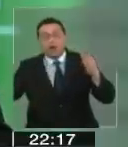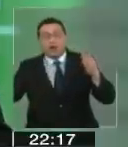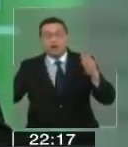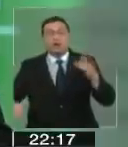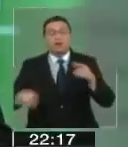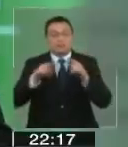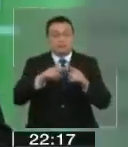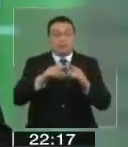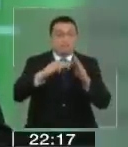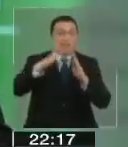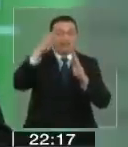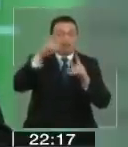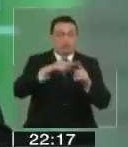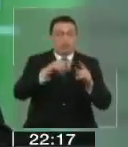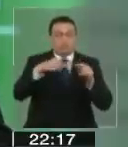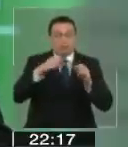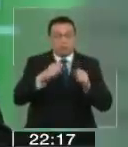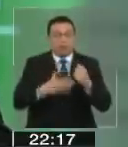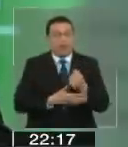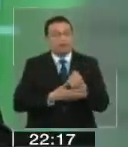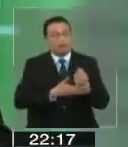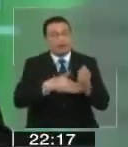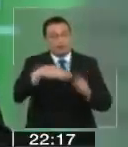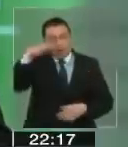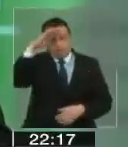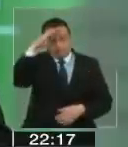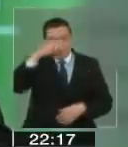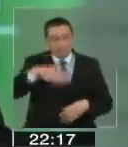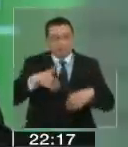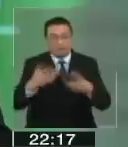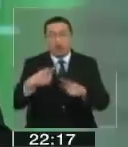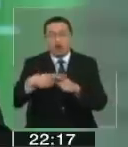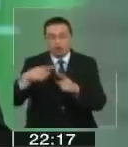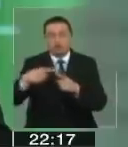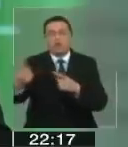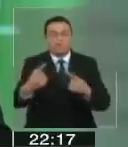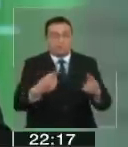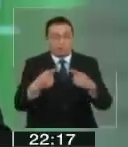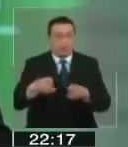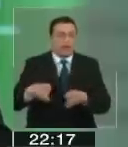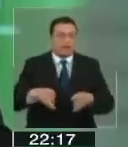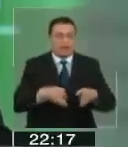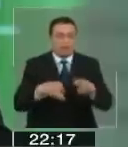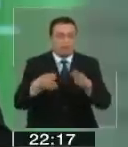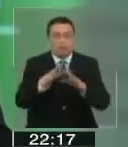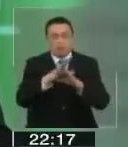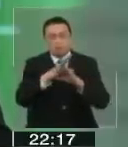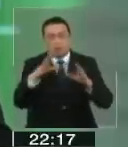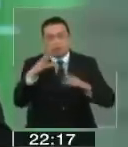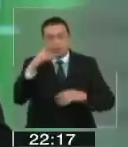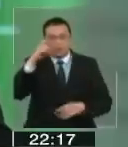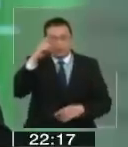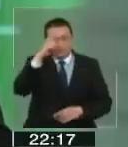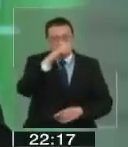intención hoy día es poder ayudar con mi experiencia a los que vienen, y ha sido un camino dificilísimo. O sea, nosotros nos vamos